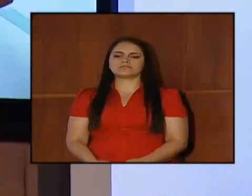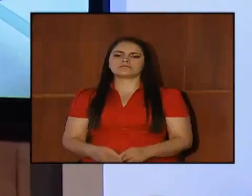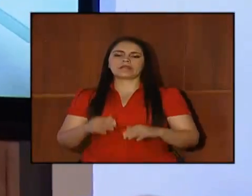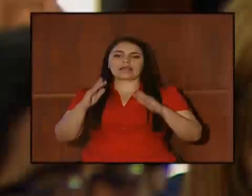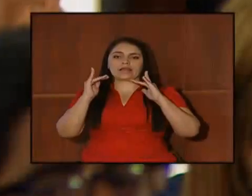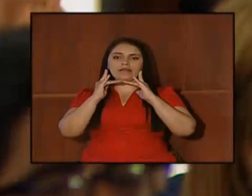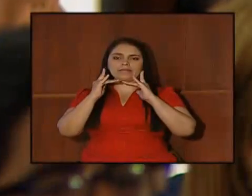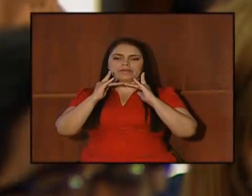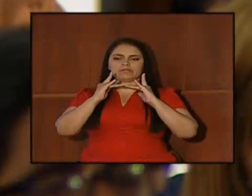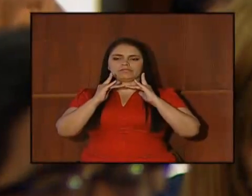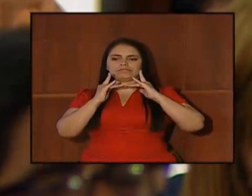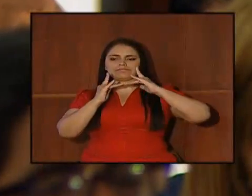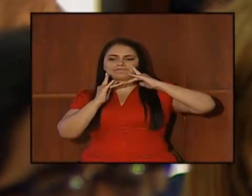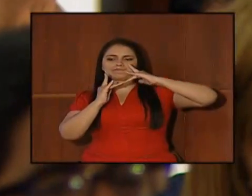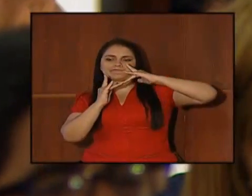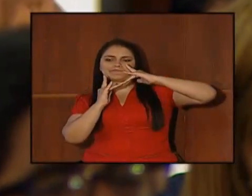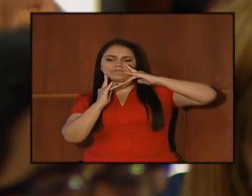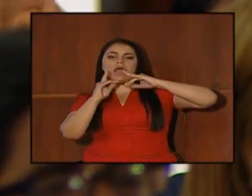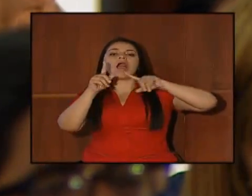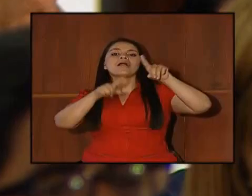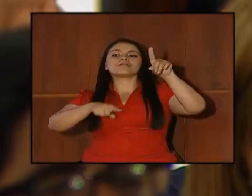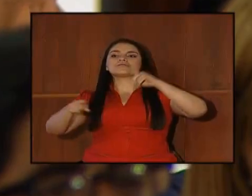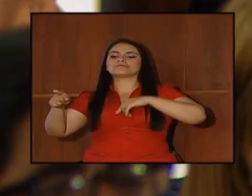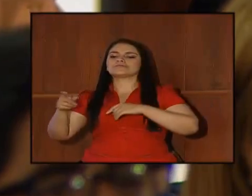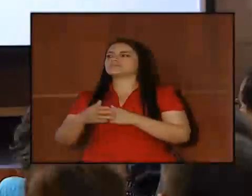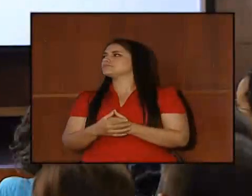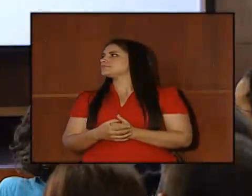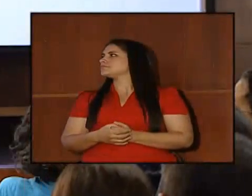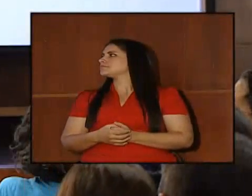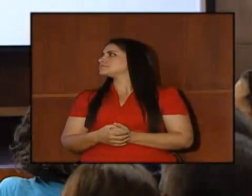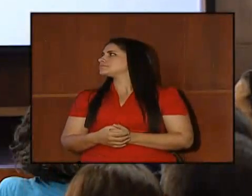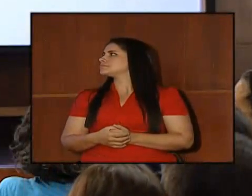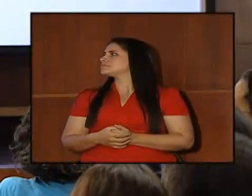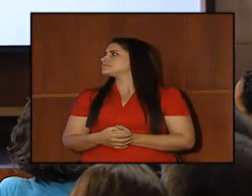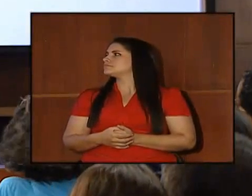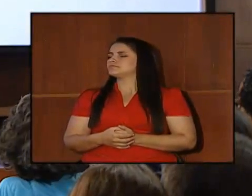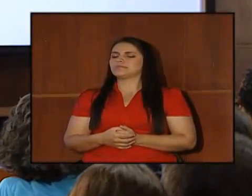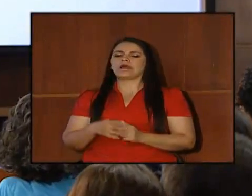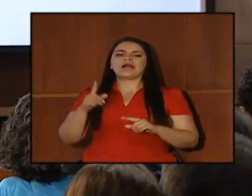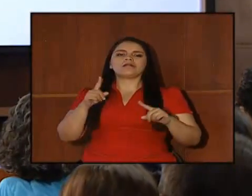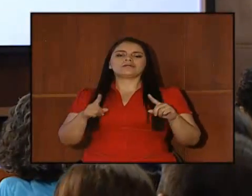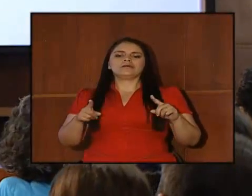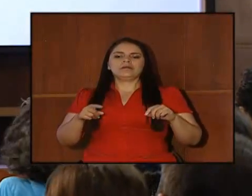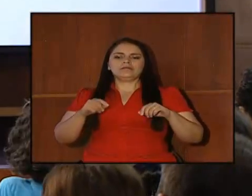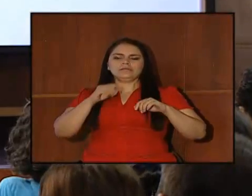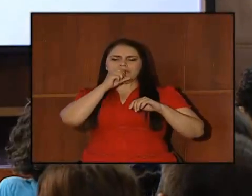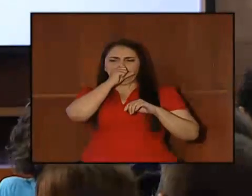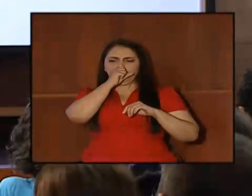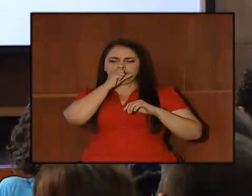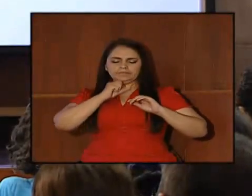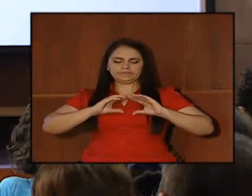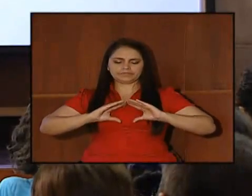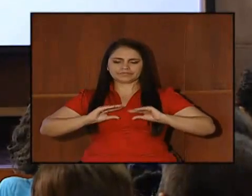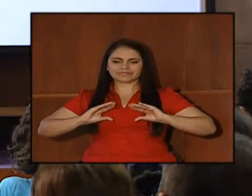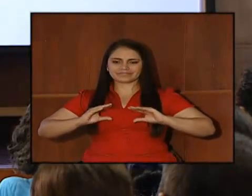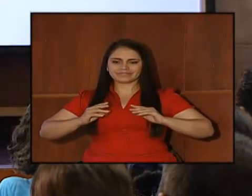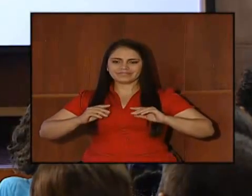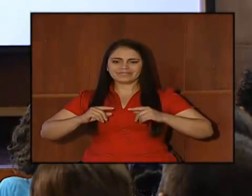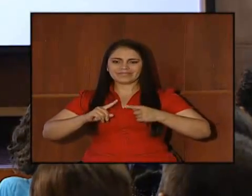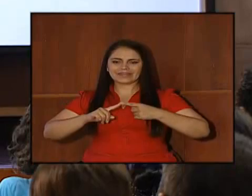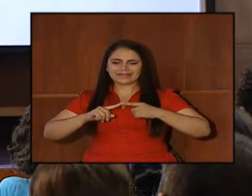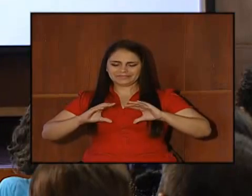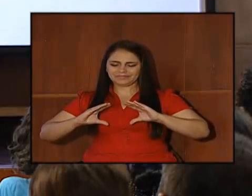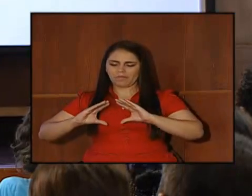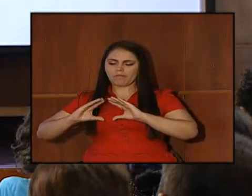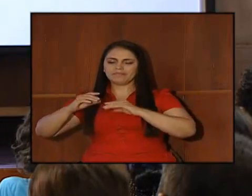cama. Entonces, hay gente que hace esto, colocan las barandas de